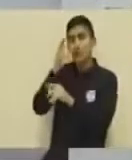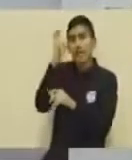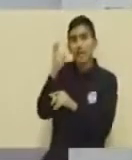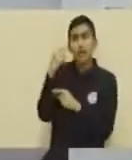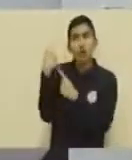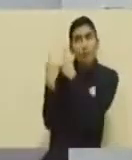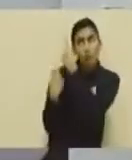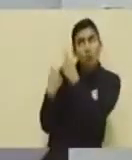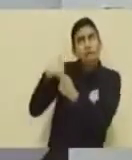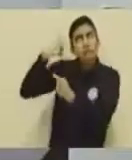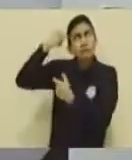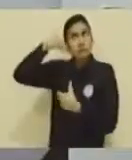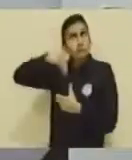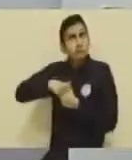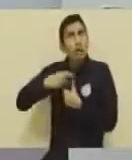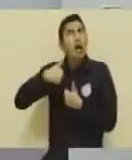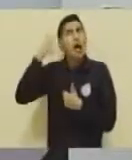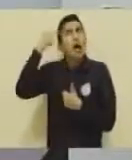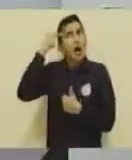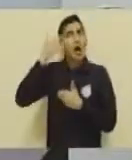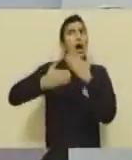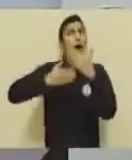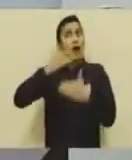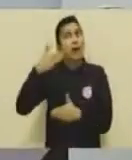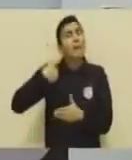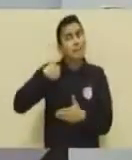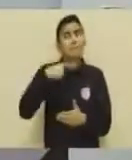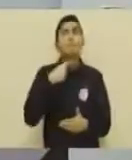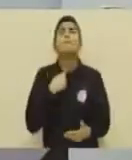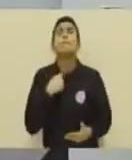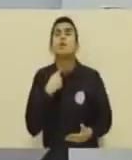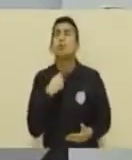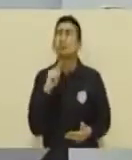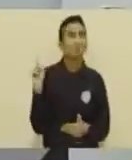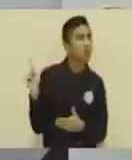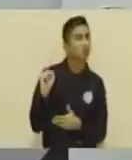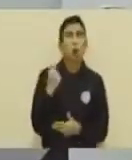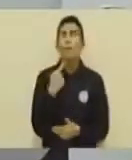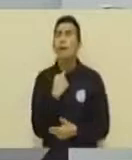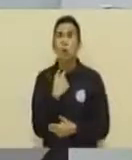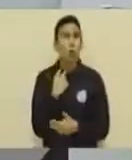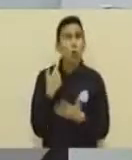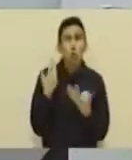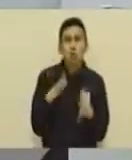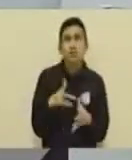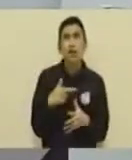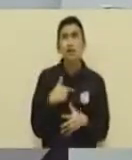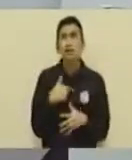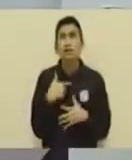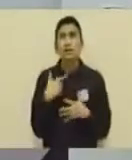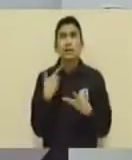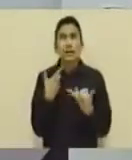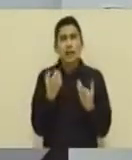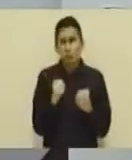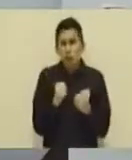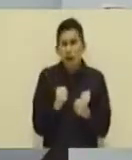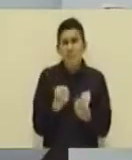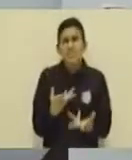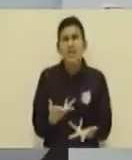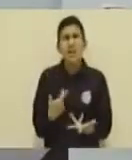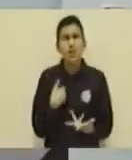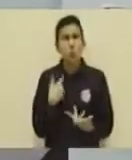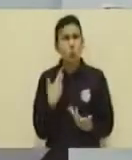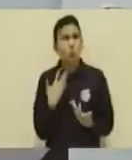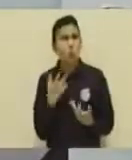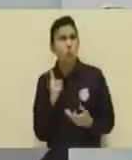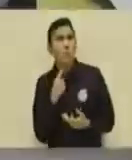ese cuestionamiento propio, voy a ir viendo yo qué es lo que me gusta, qué límites tengo, qué puedo reforzar en mí. Entonces,